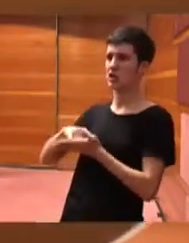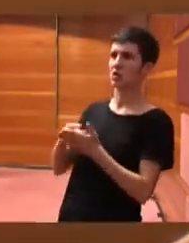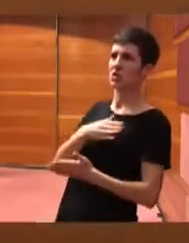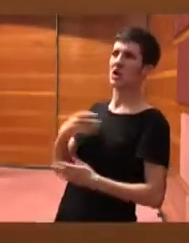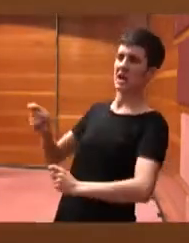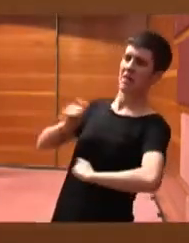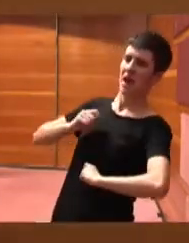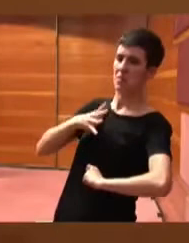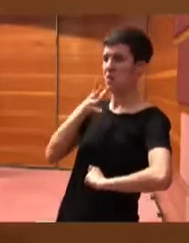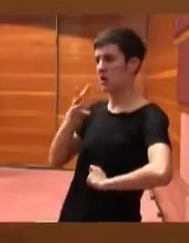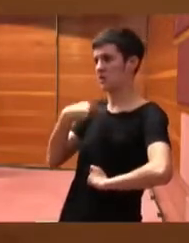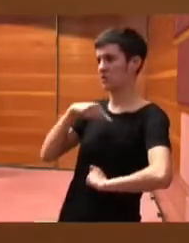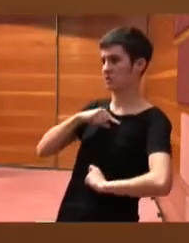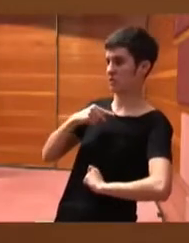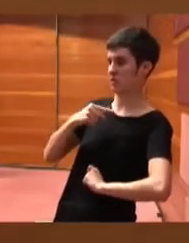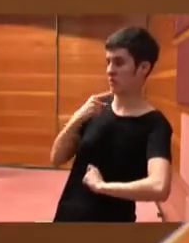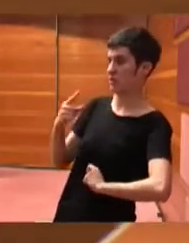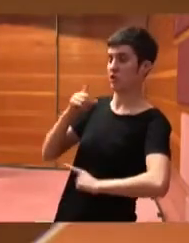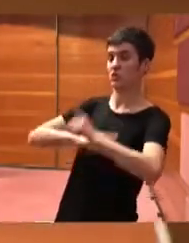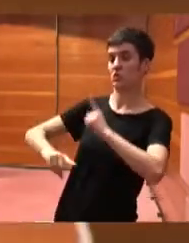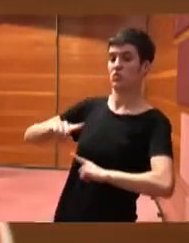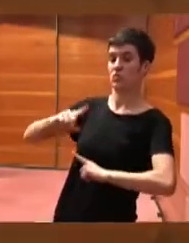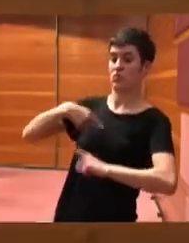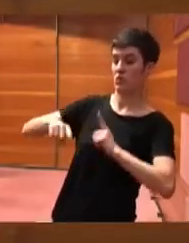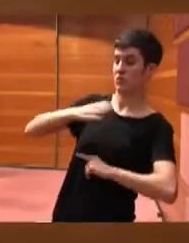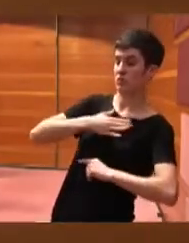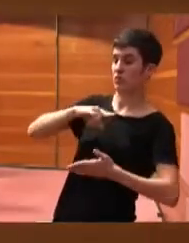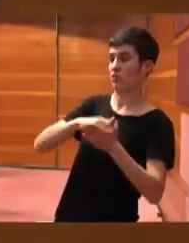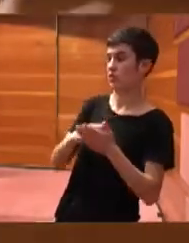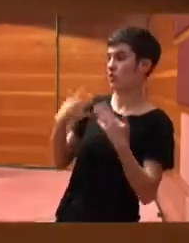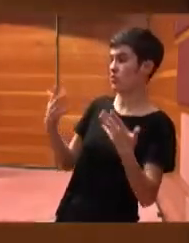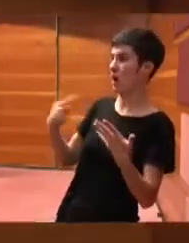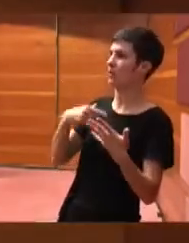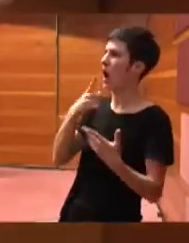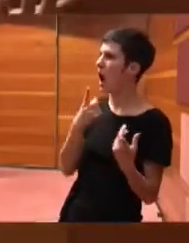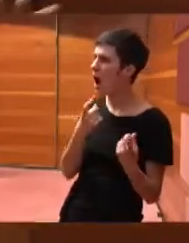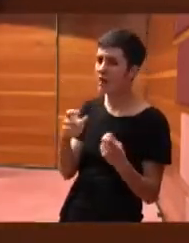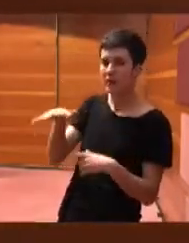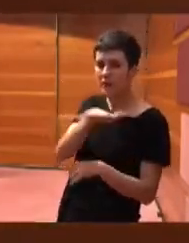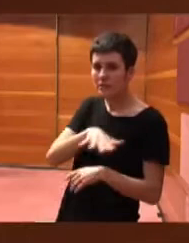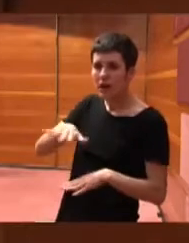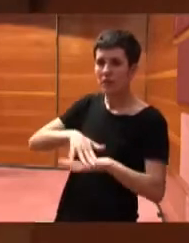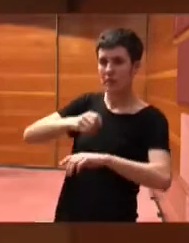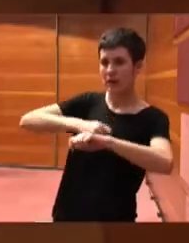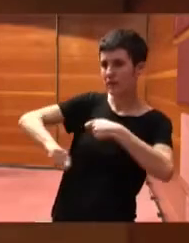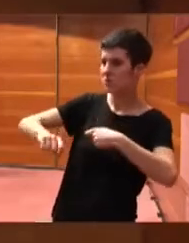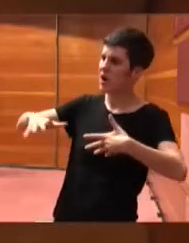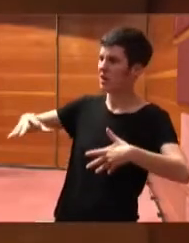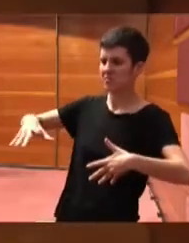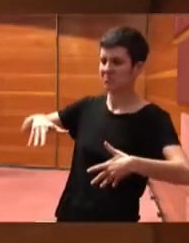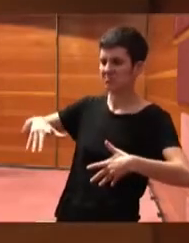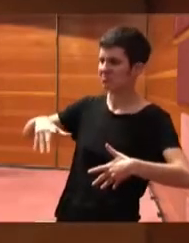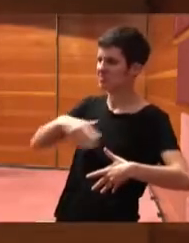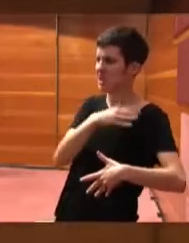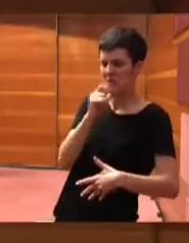porque le hemos dicho que es la solución de nuestros problemas, porque lo que necesitamos es eso, un espacio donde vender, pero ahora no me da la gana